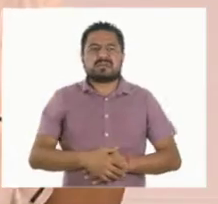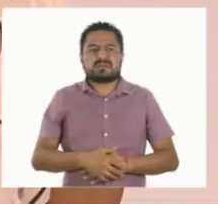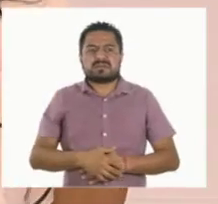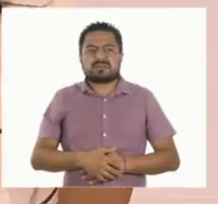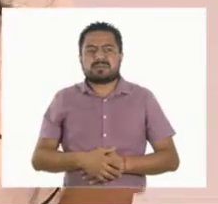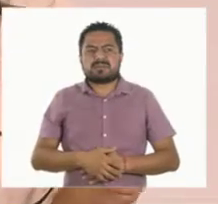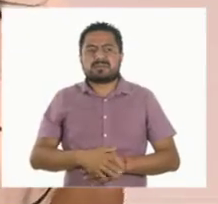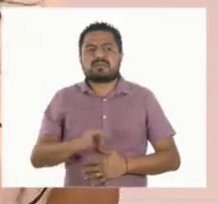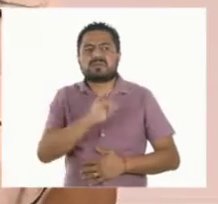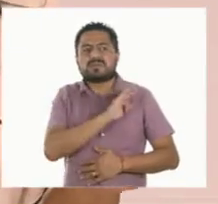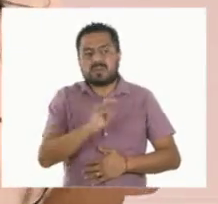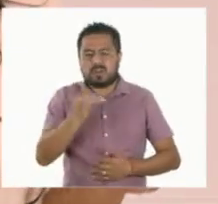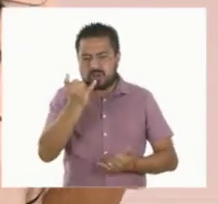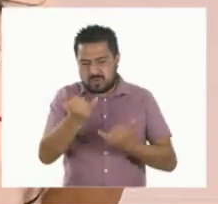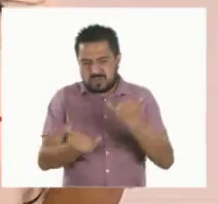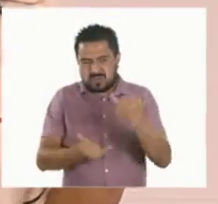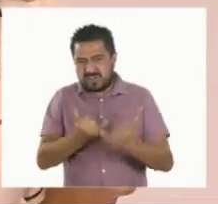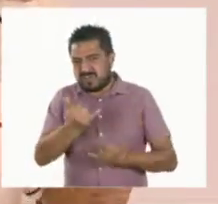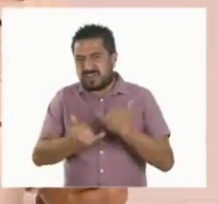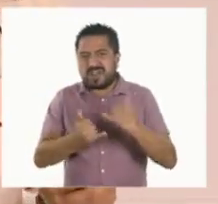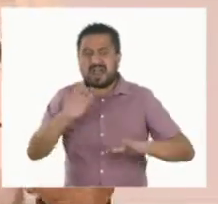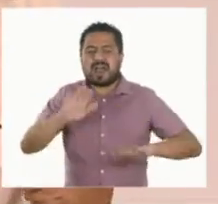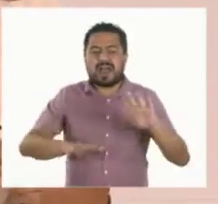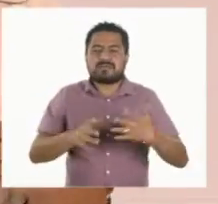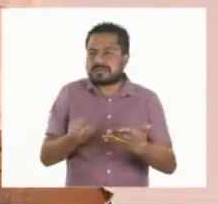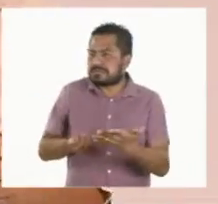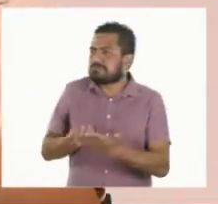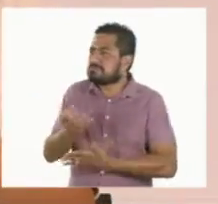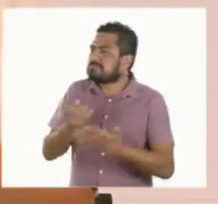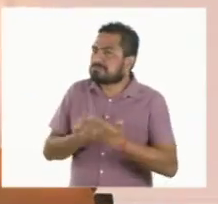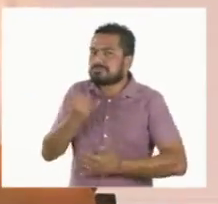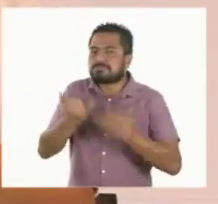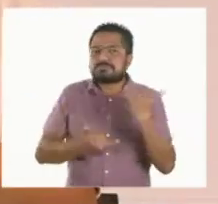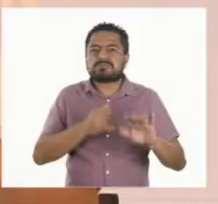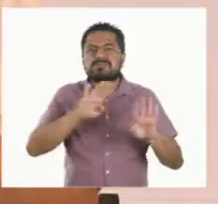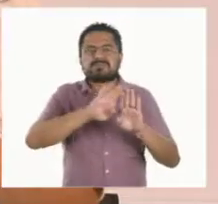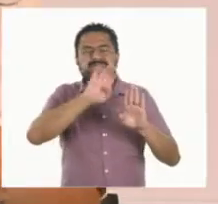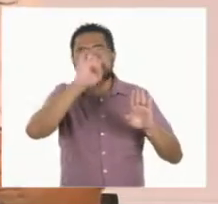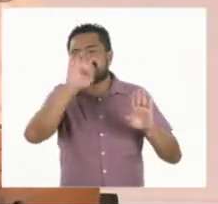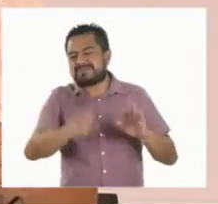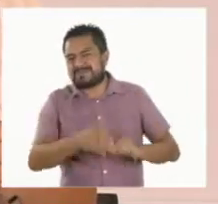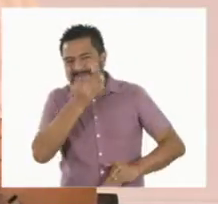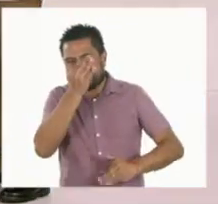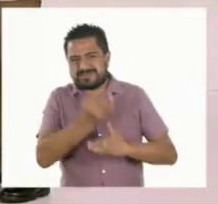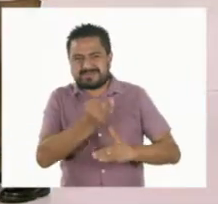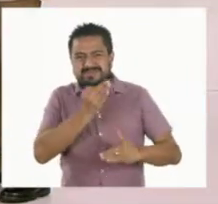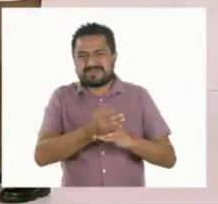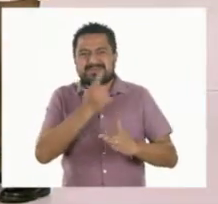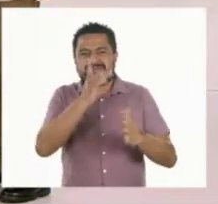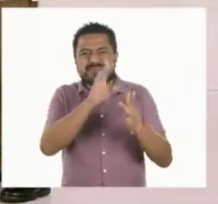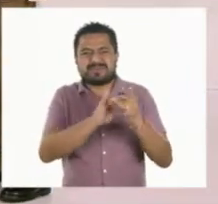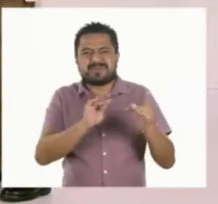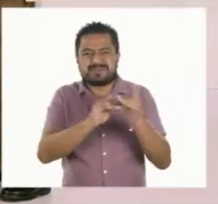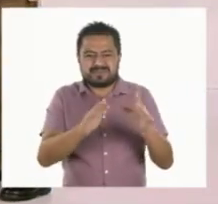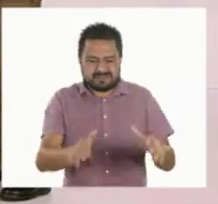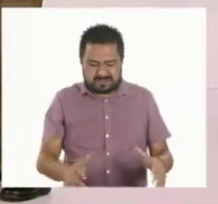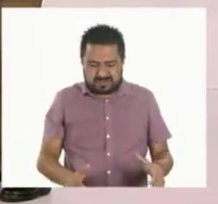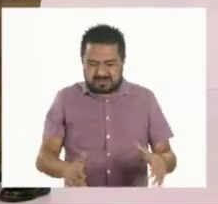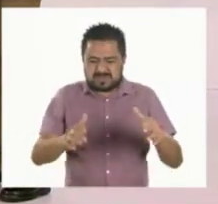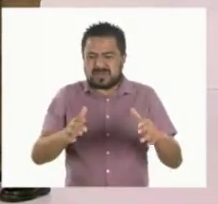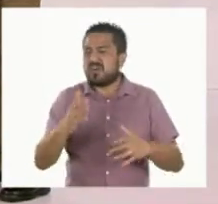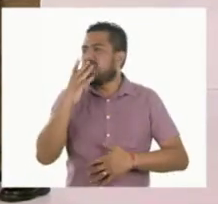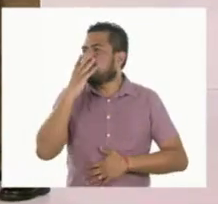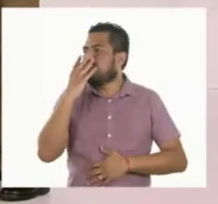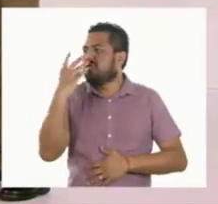que los juegos que a veces salimos a jugar, como el que decíamos, el bote, el del